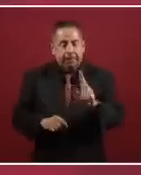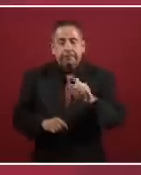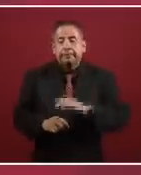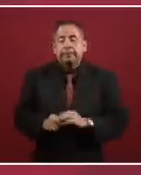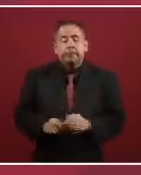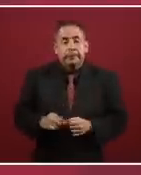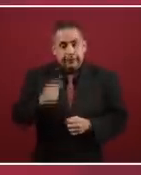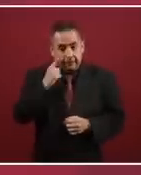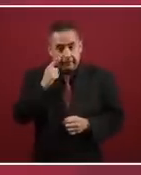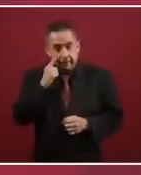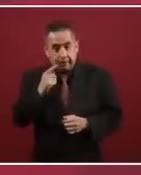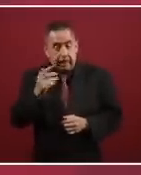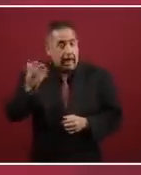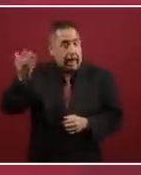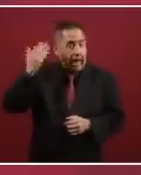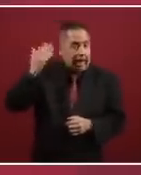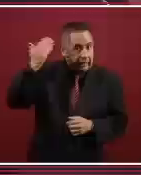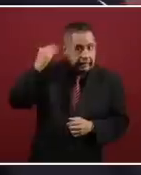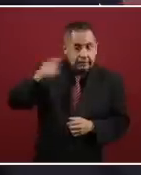en el gobierno habían